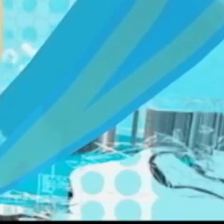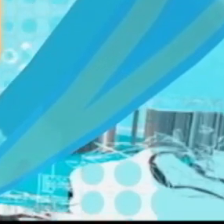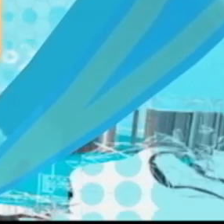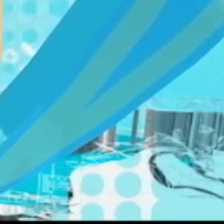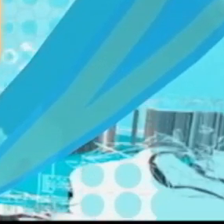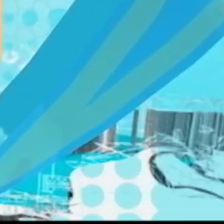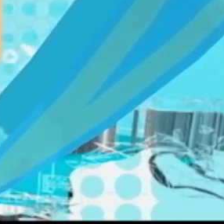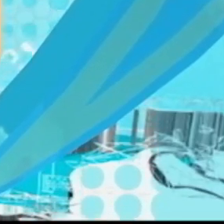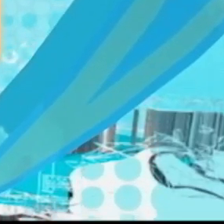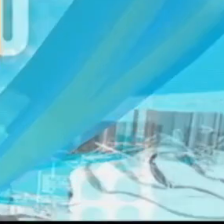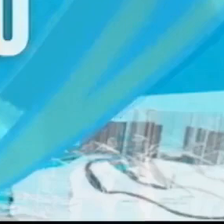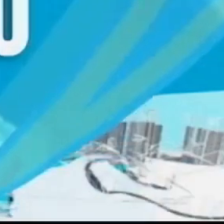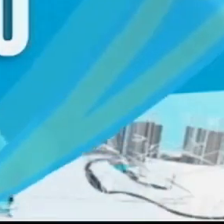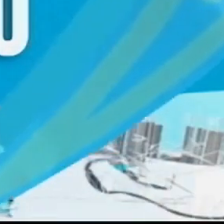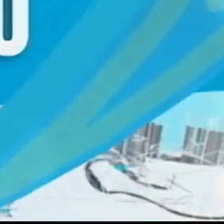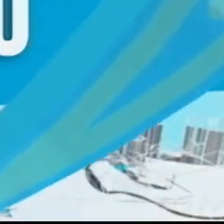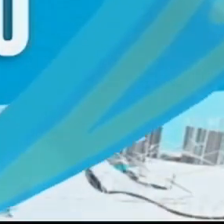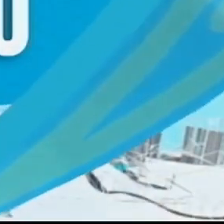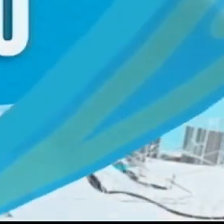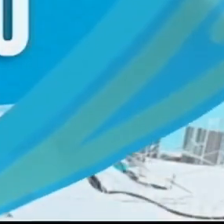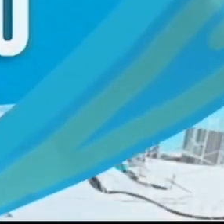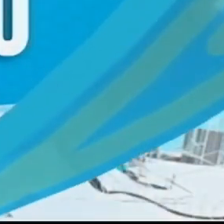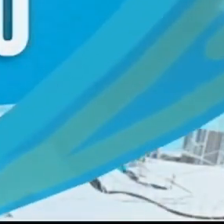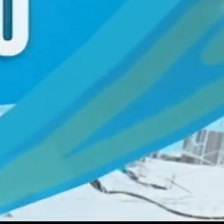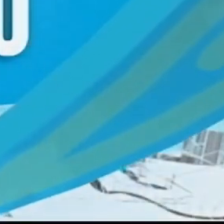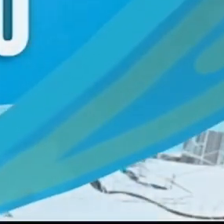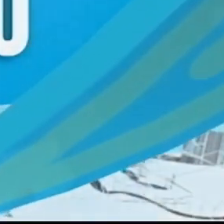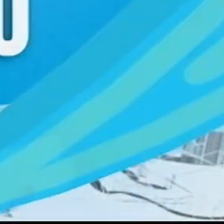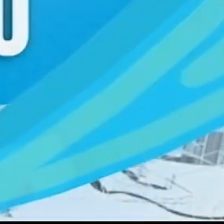Banco Popular presenta El Tipo de Cambio.